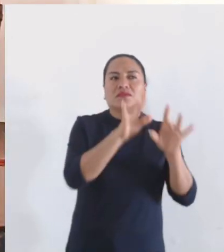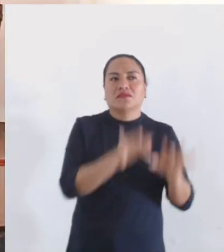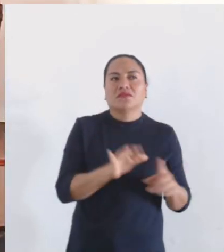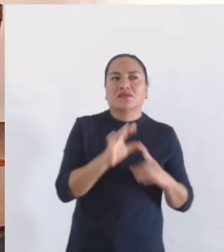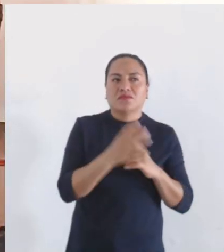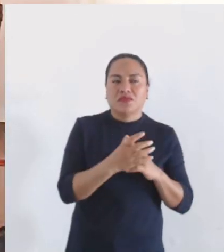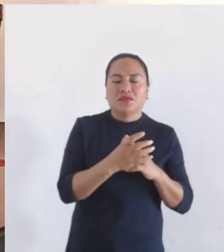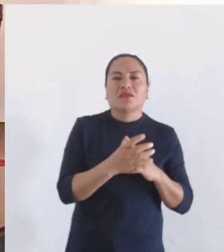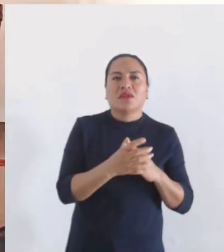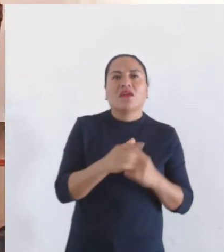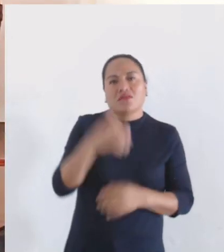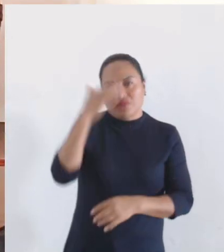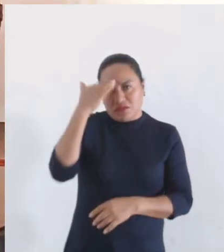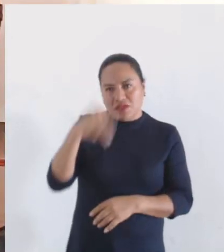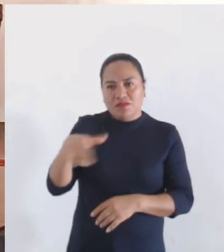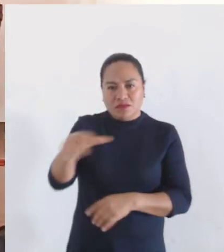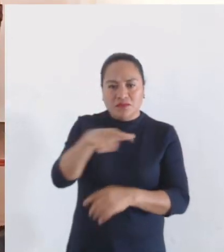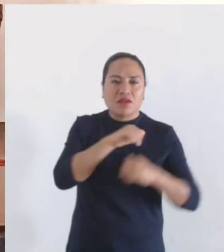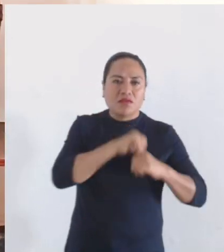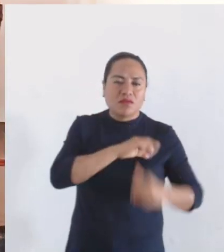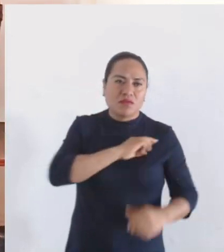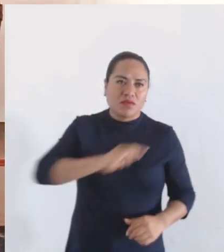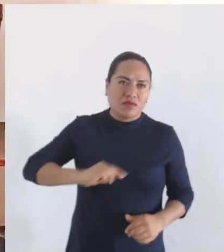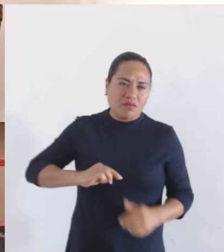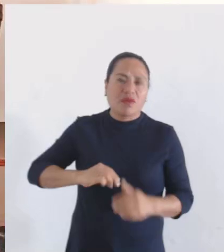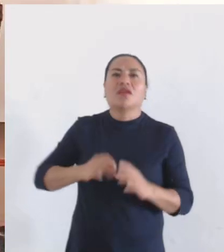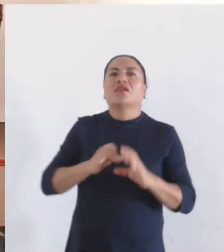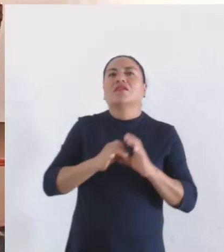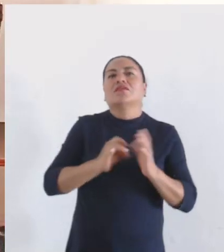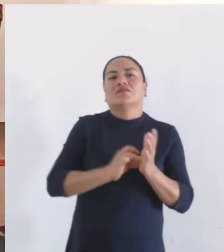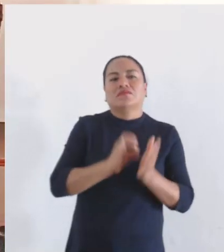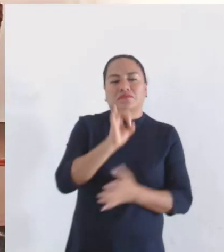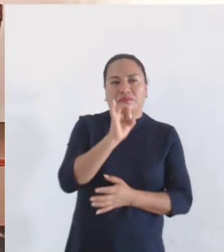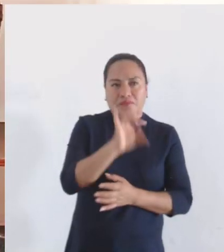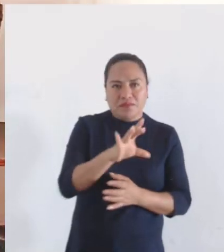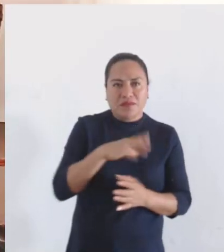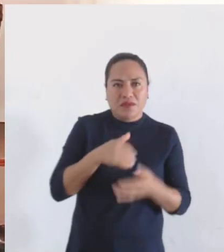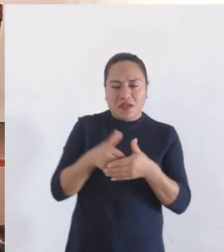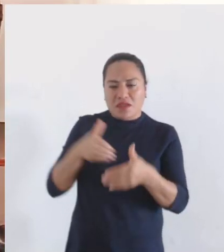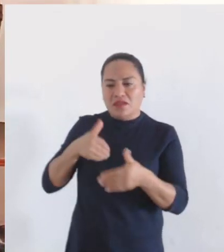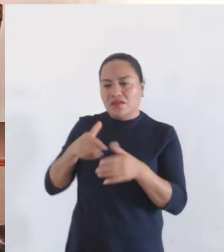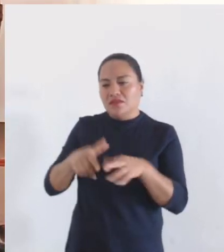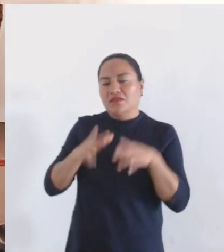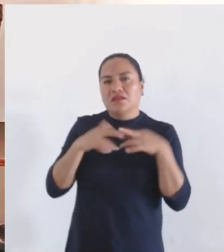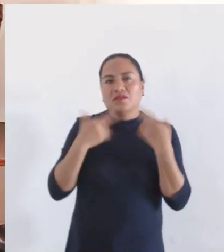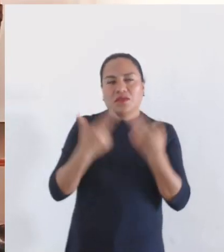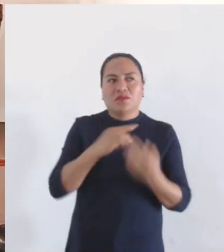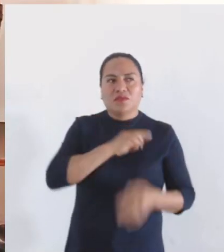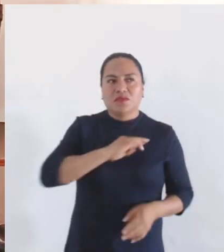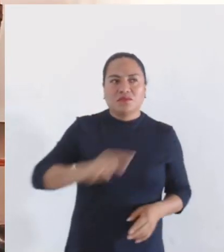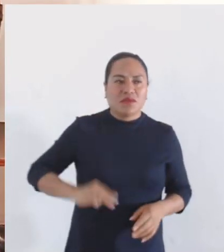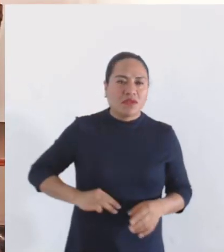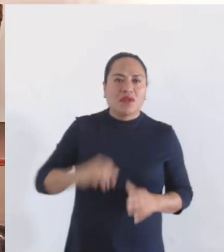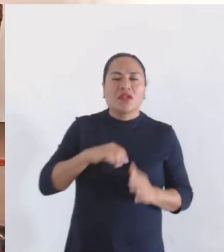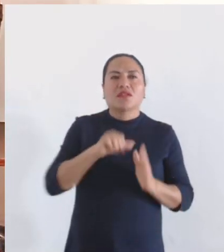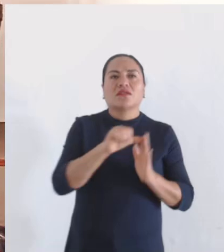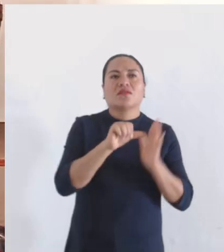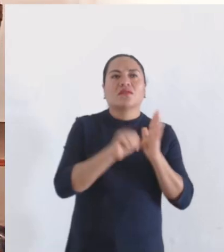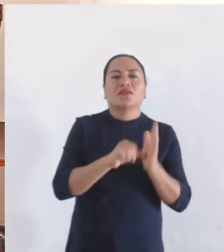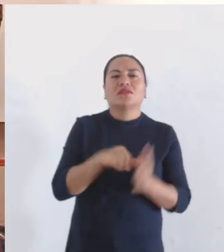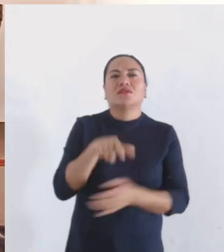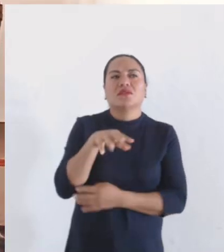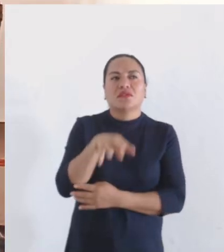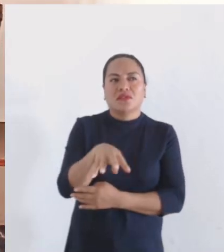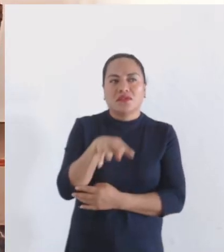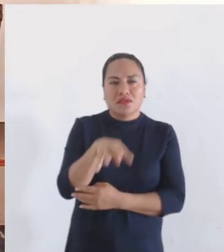comisiones son de su conocimiento en virtud que les fueron notificados previo a esta sesión de Cabildo, con fundamento en el artículo